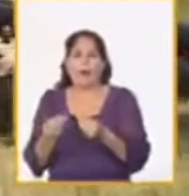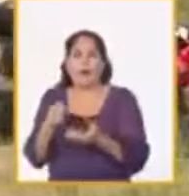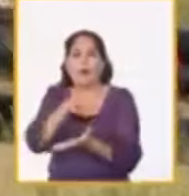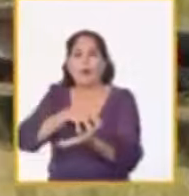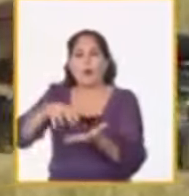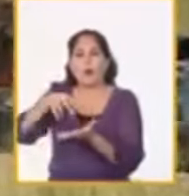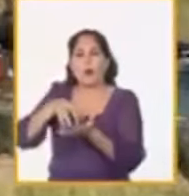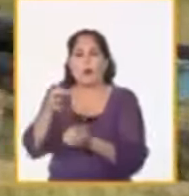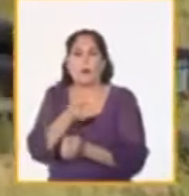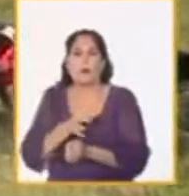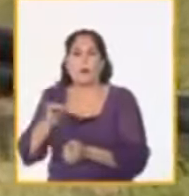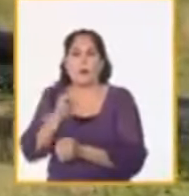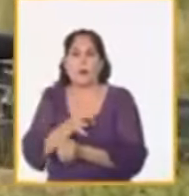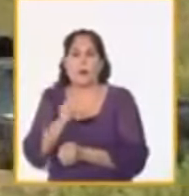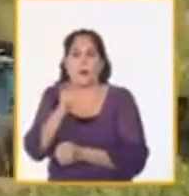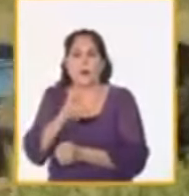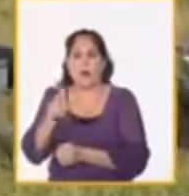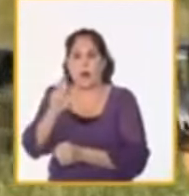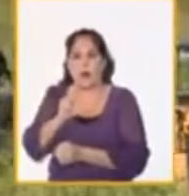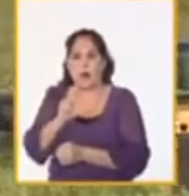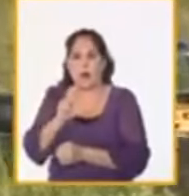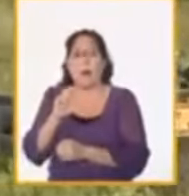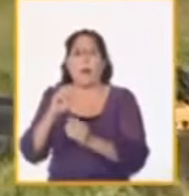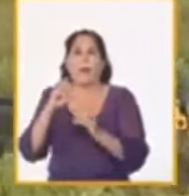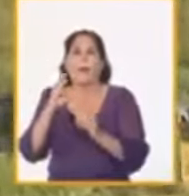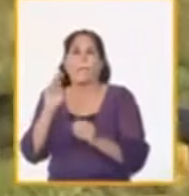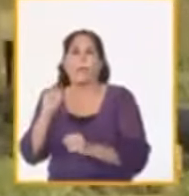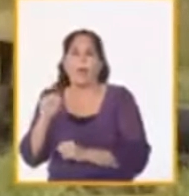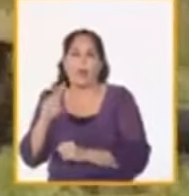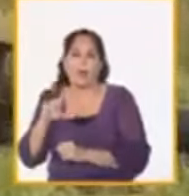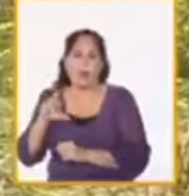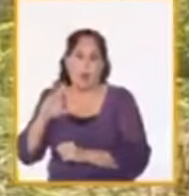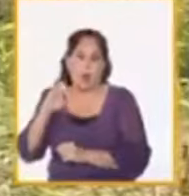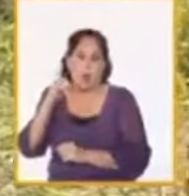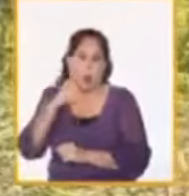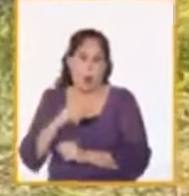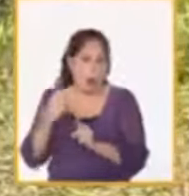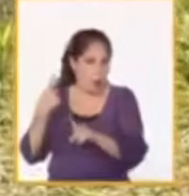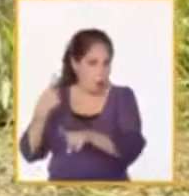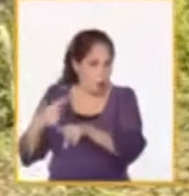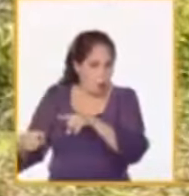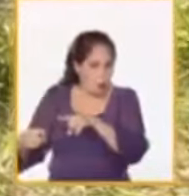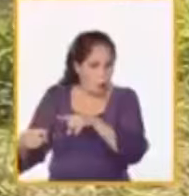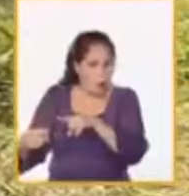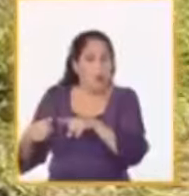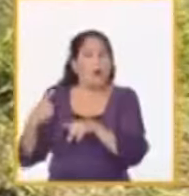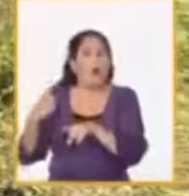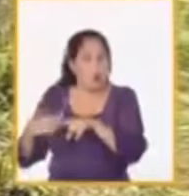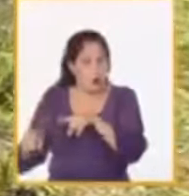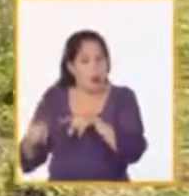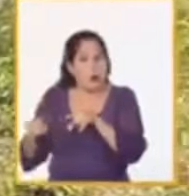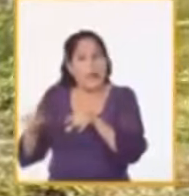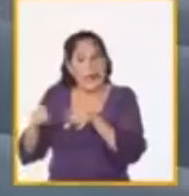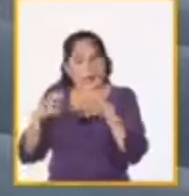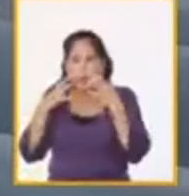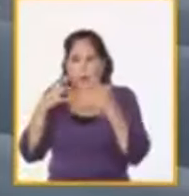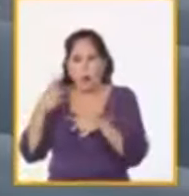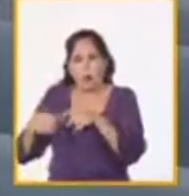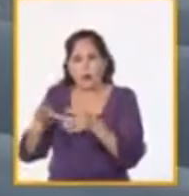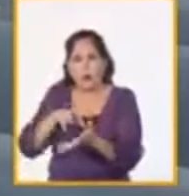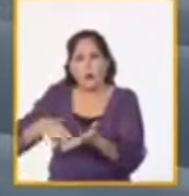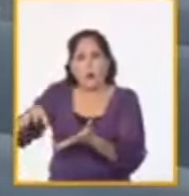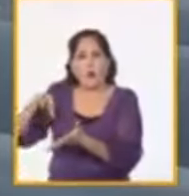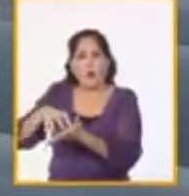del municipio villaclareño de Manicaragua y también unidades para obras en otras zonas de la